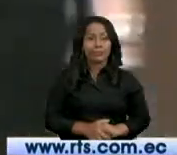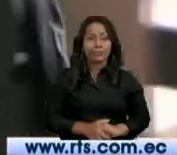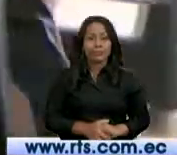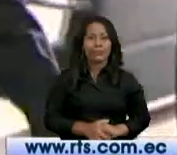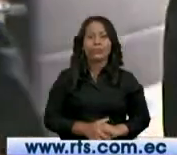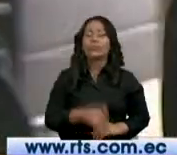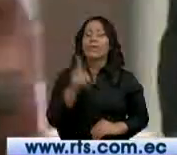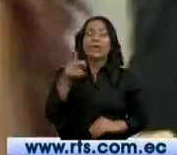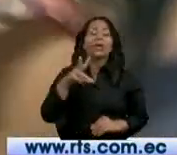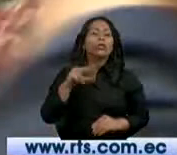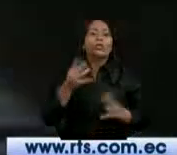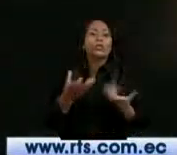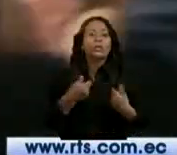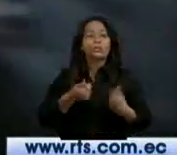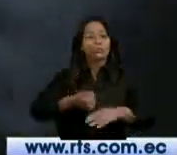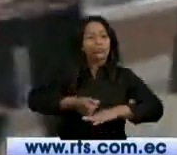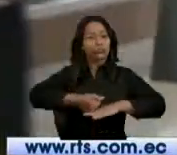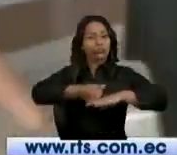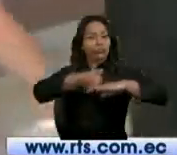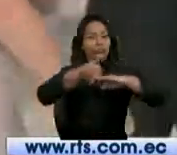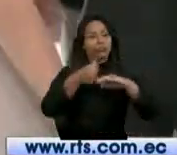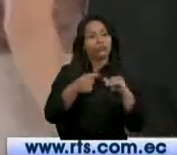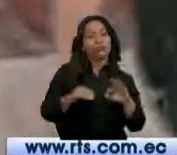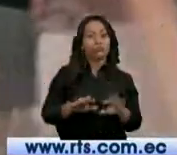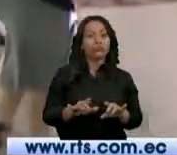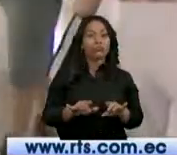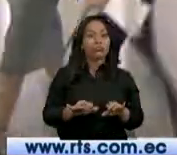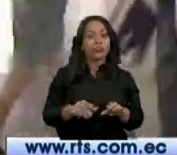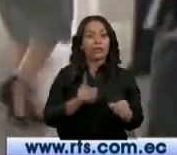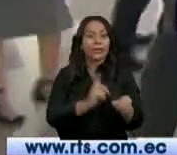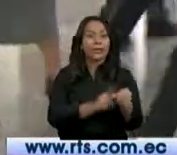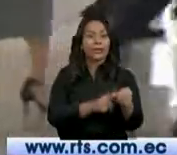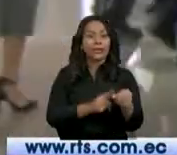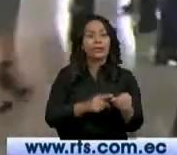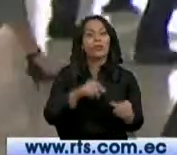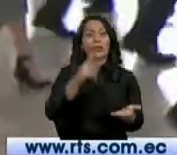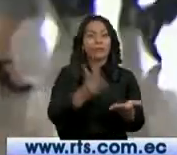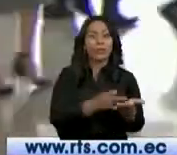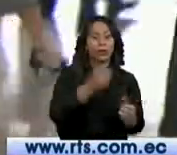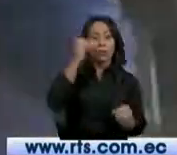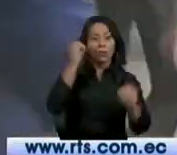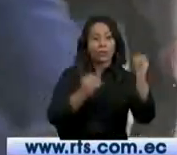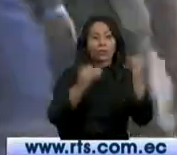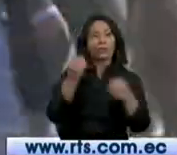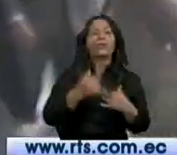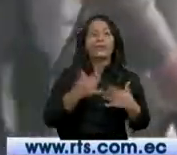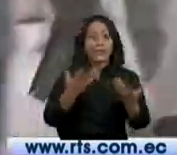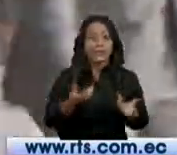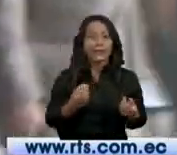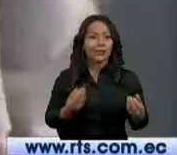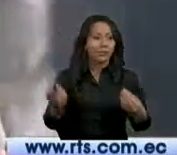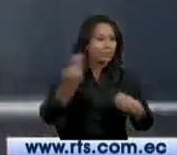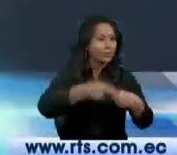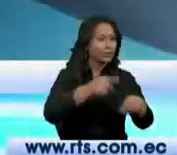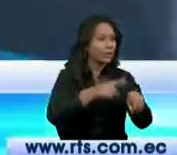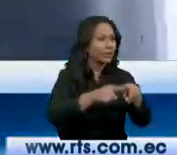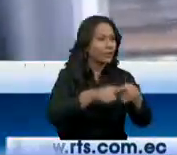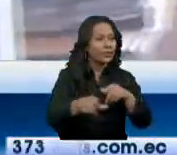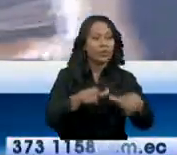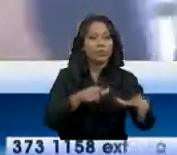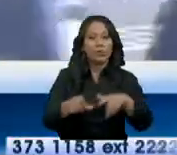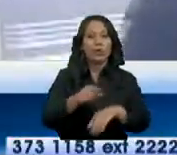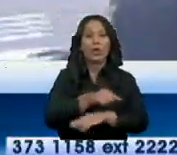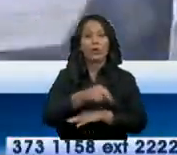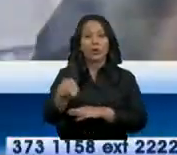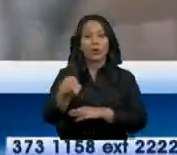No quiere ser un alto funcionario de escritorio en la capital y de vez en octubre llega al complejo judicial Florida Norte